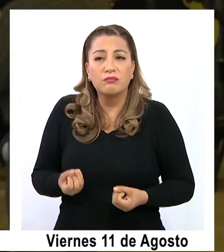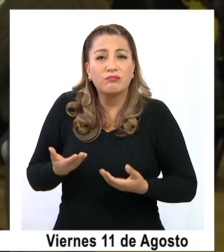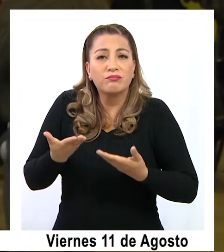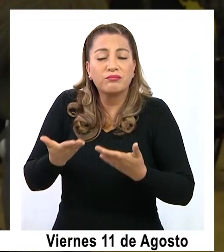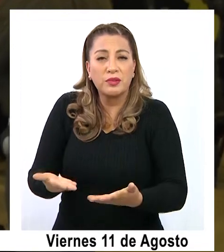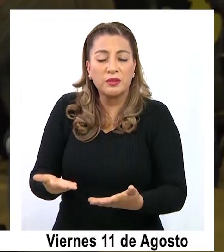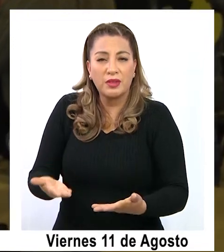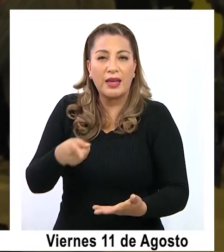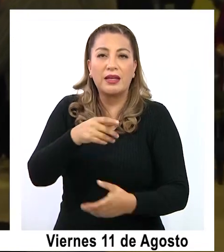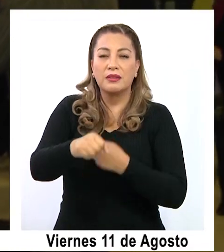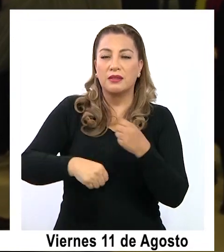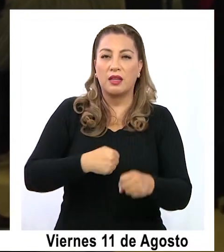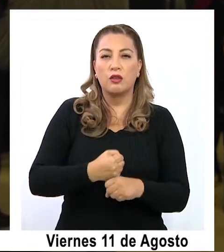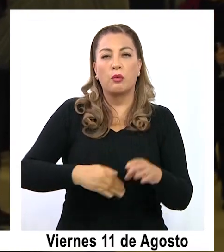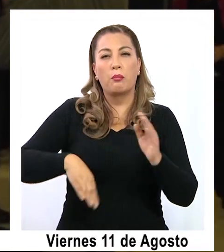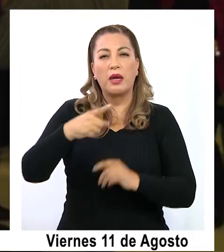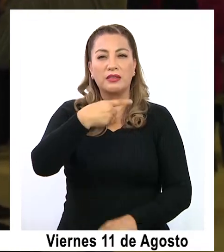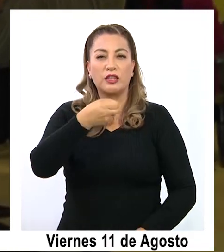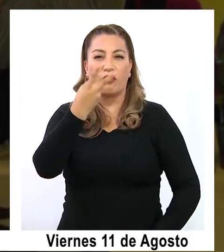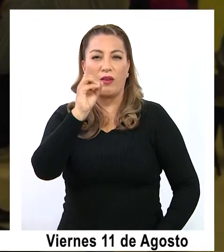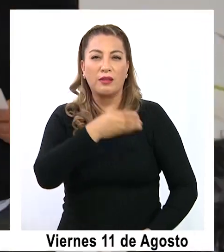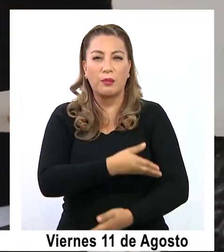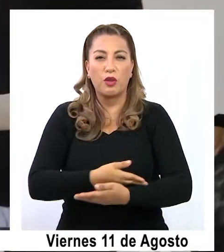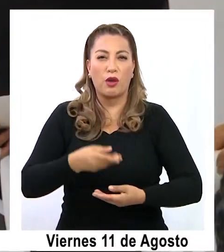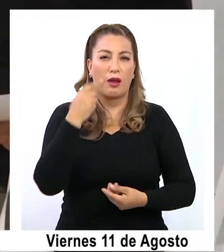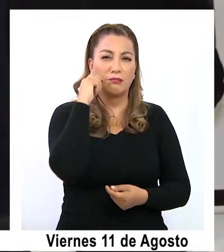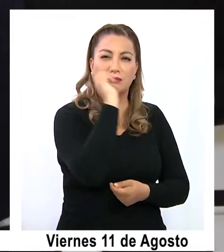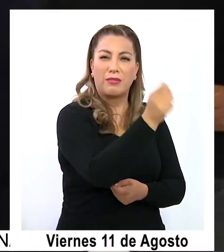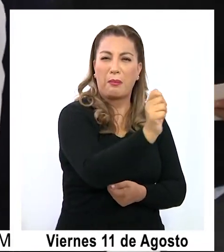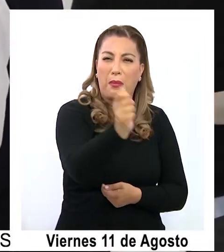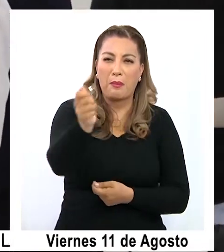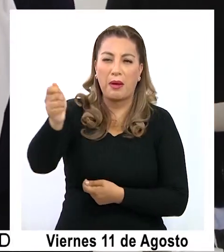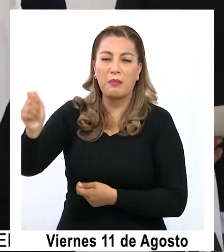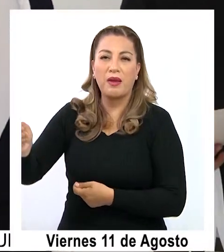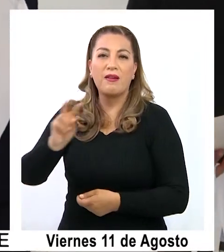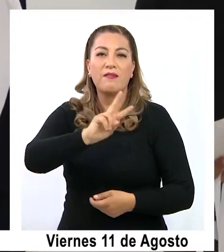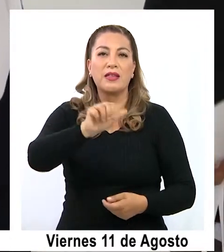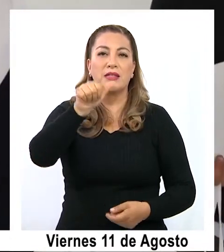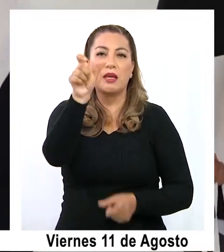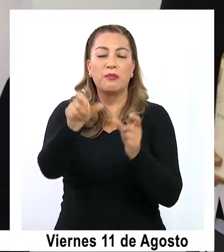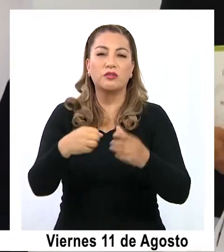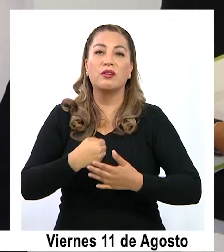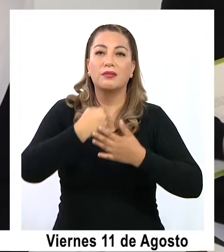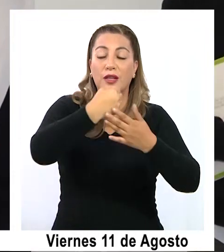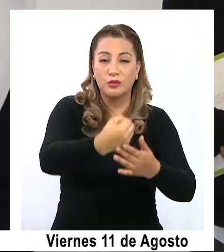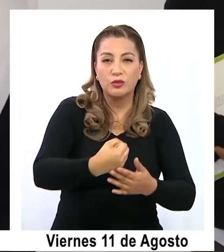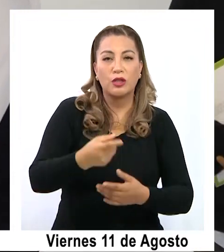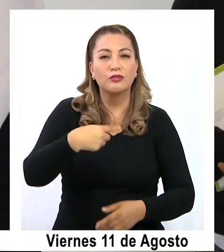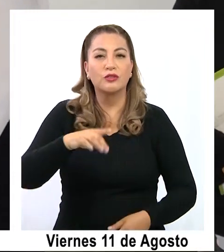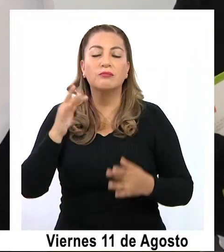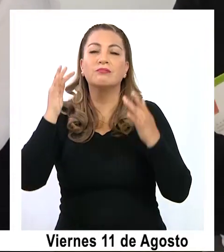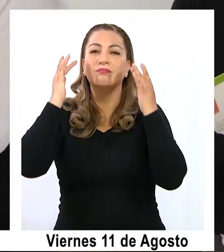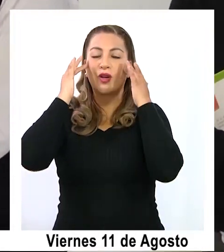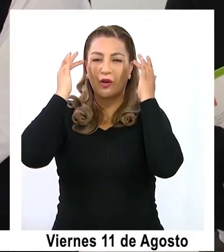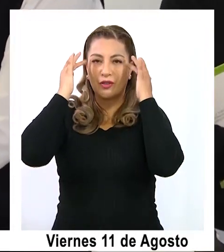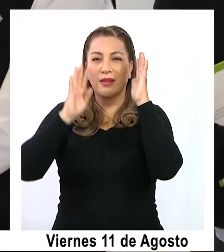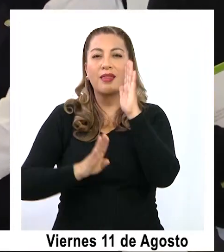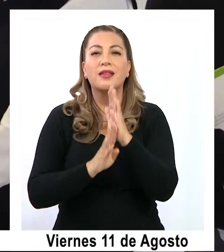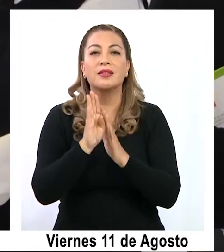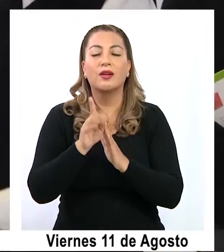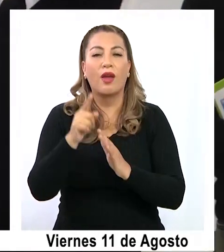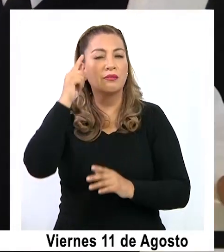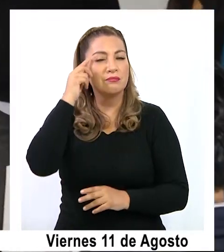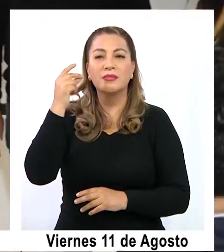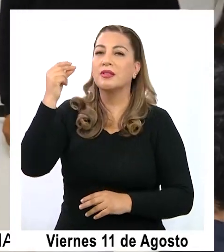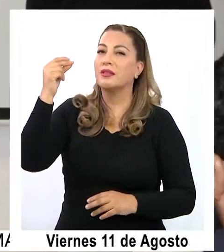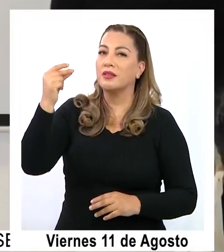estos medios. Este año repartimos más de 120 millones de pesos, son más de 26 beneficiarios, por lo tanto estamos muy contentos de poder desarrollar este tipo